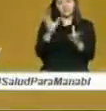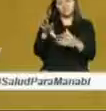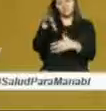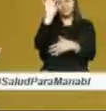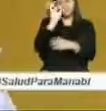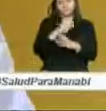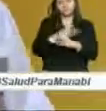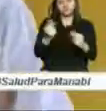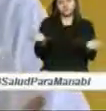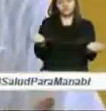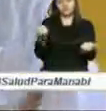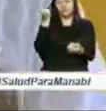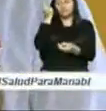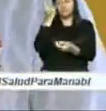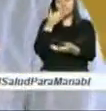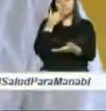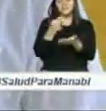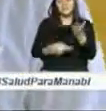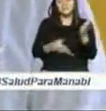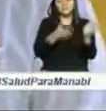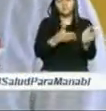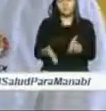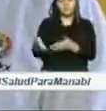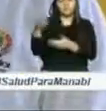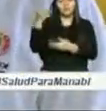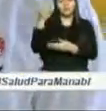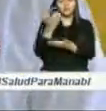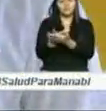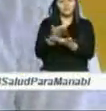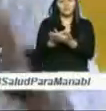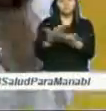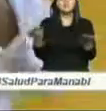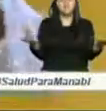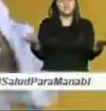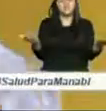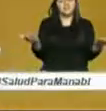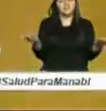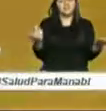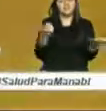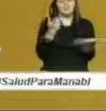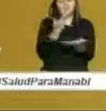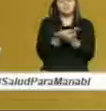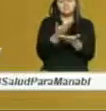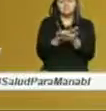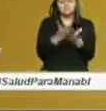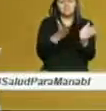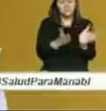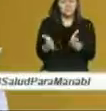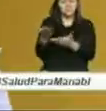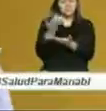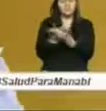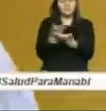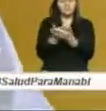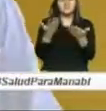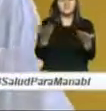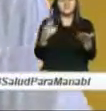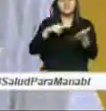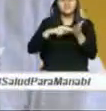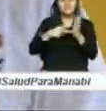enfrentando. Entendamos lo que es la política económica, que algunos nos quieren hacer creer que es hacer cuenta nomás. Por eso viene su nombre,